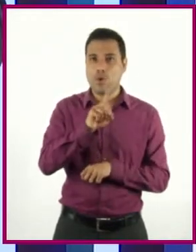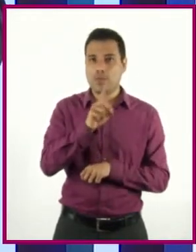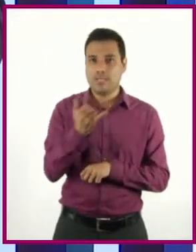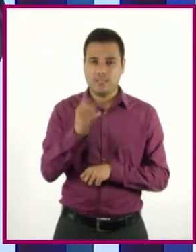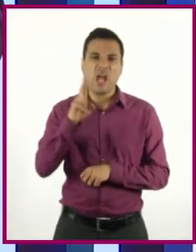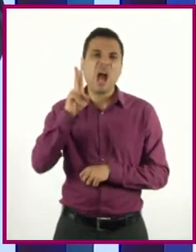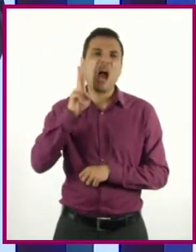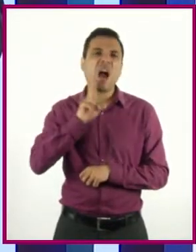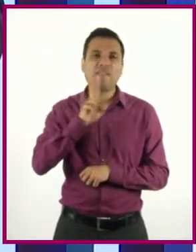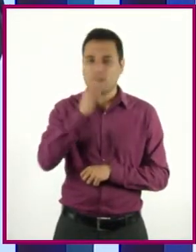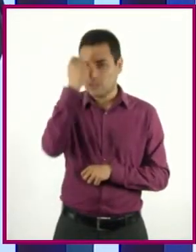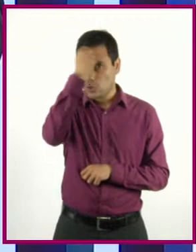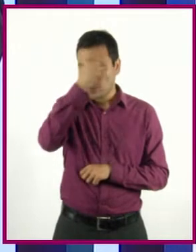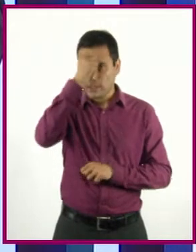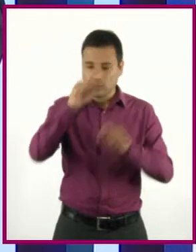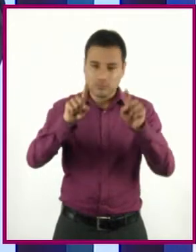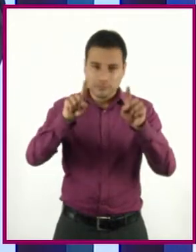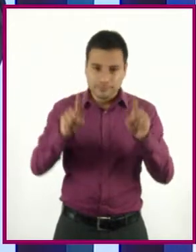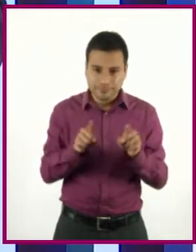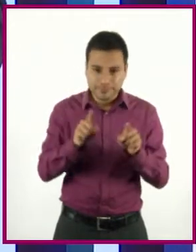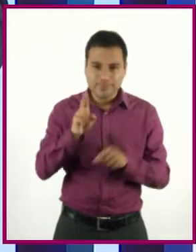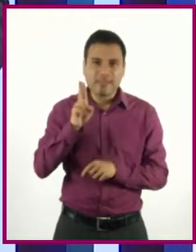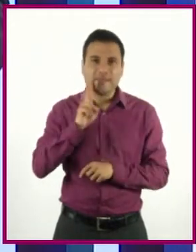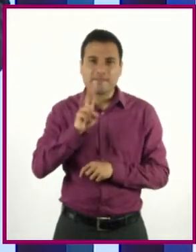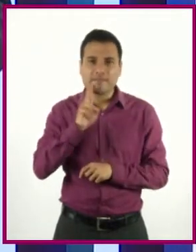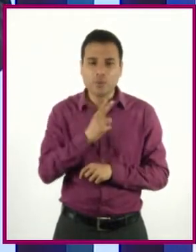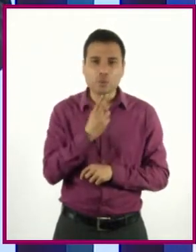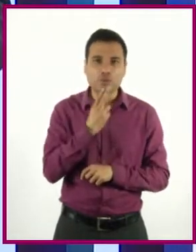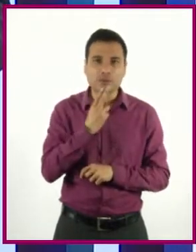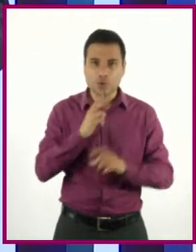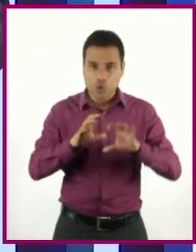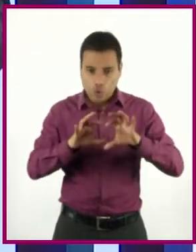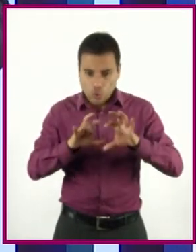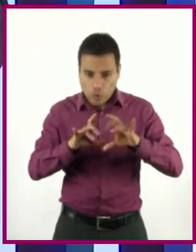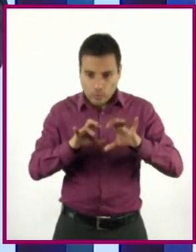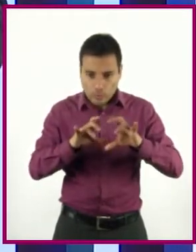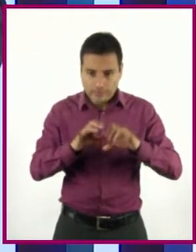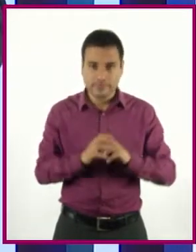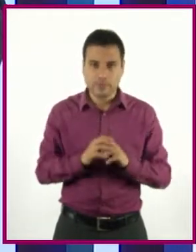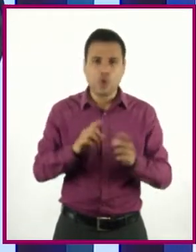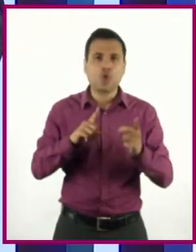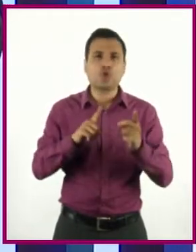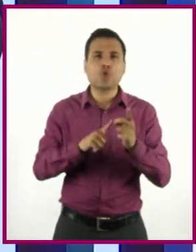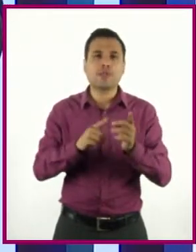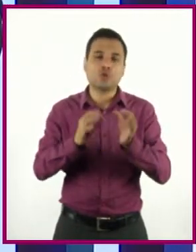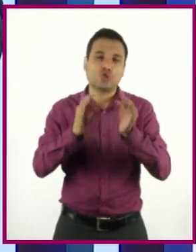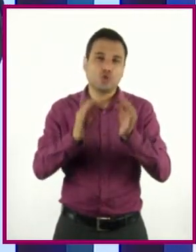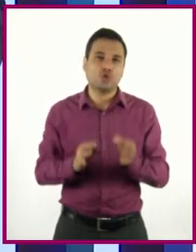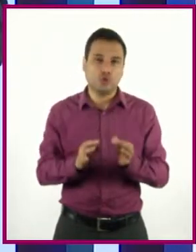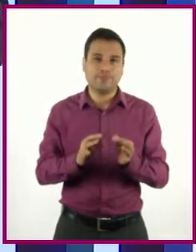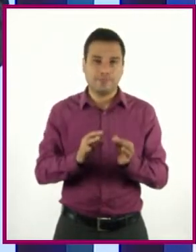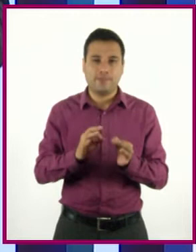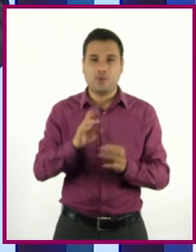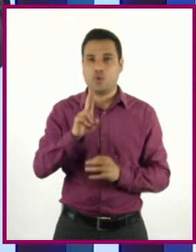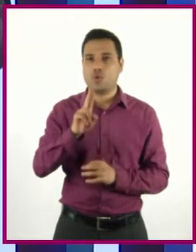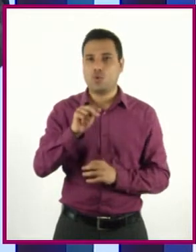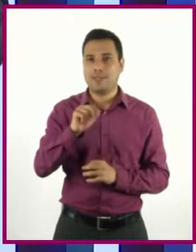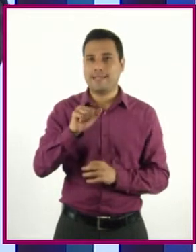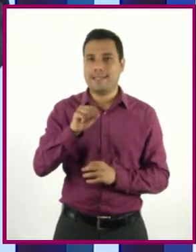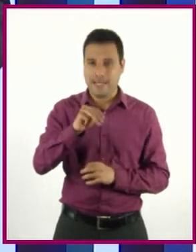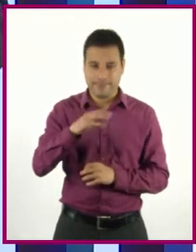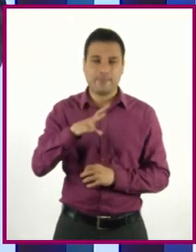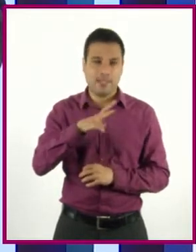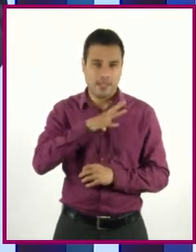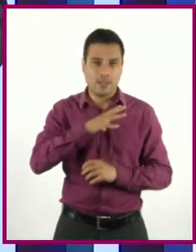la primera computadora que existió en México, la cual se ubicaba en la Universidad Nacional Autónoma de México.